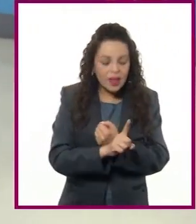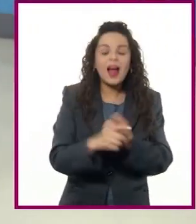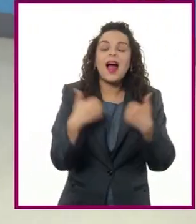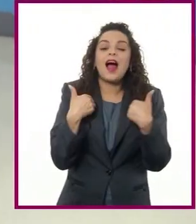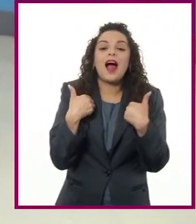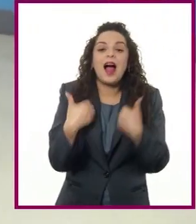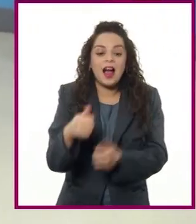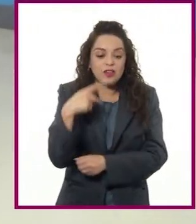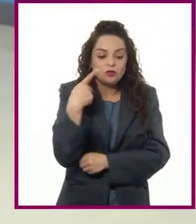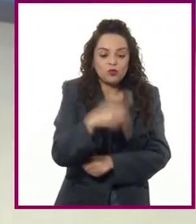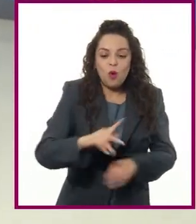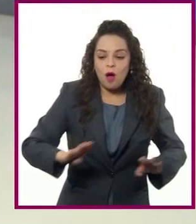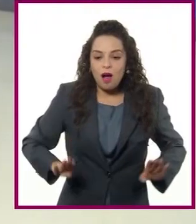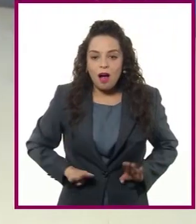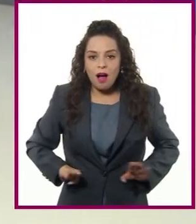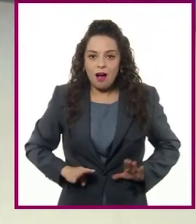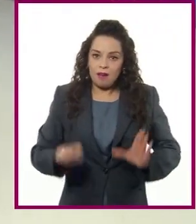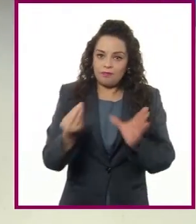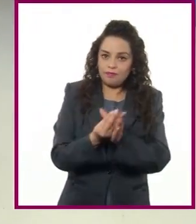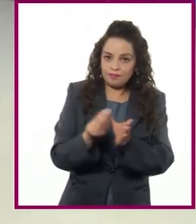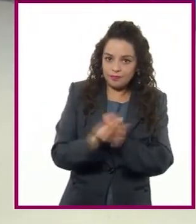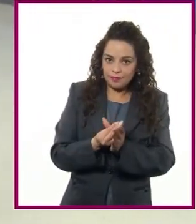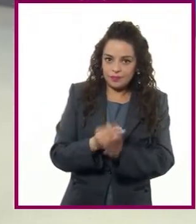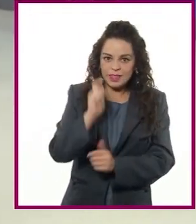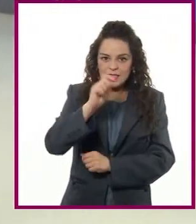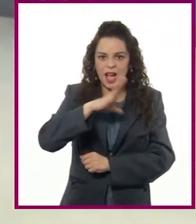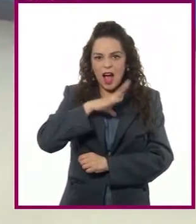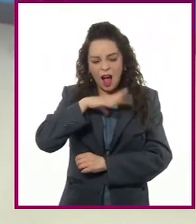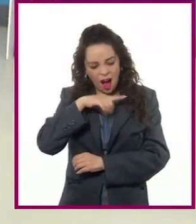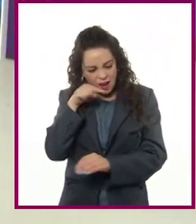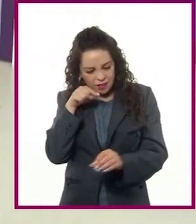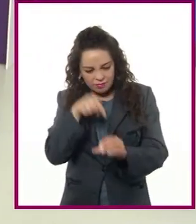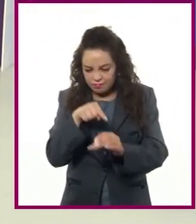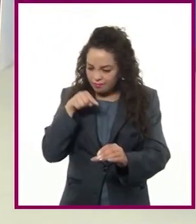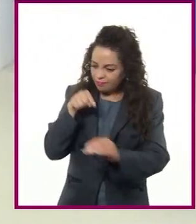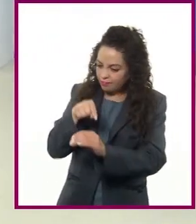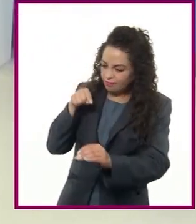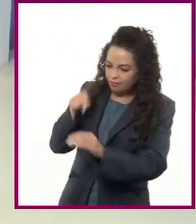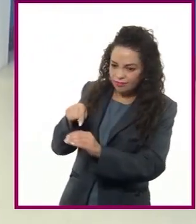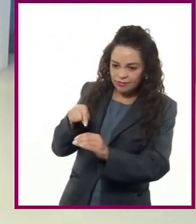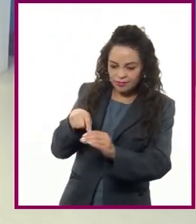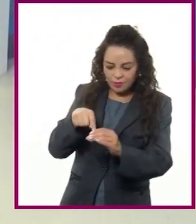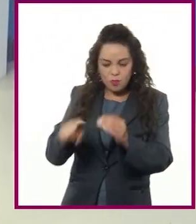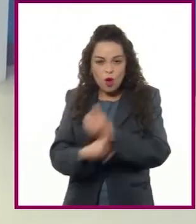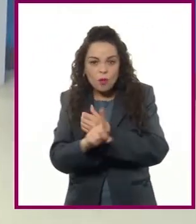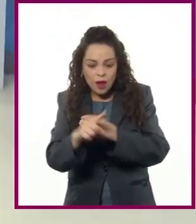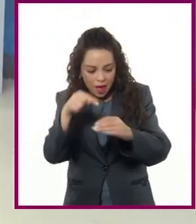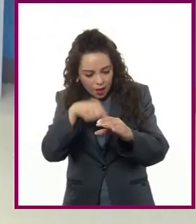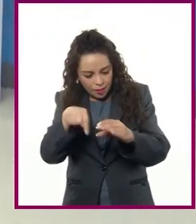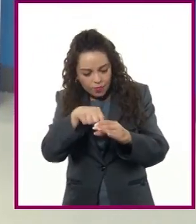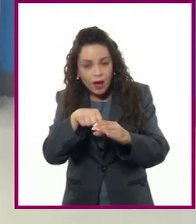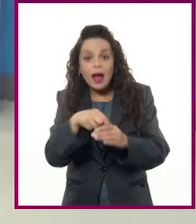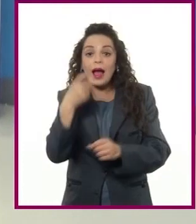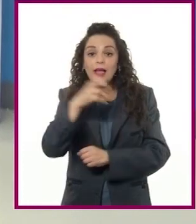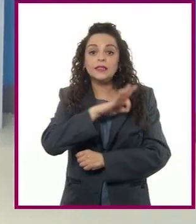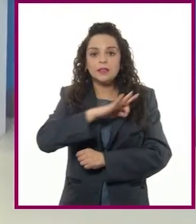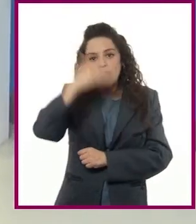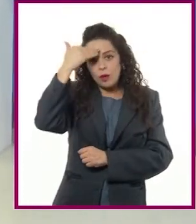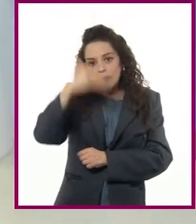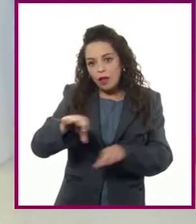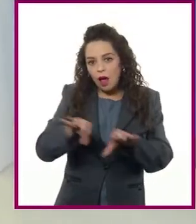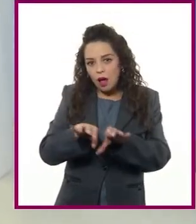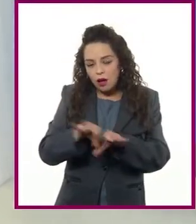a separar los elementos que lo componen, para así conocer sus posibles causas y evaluar las